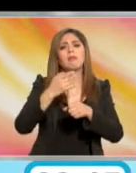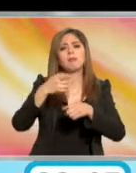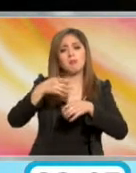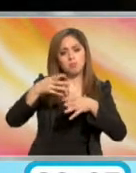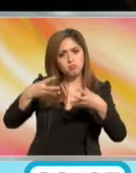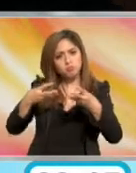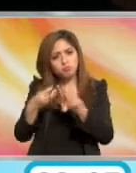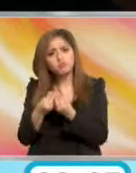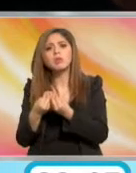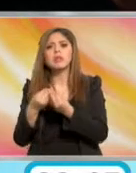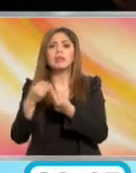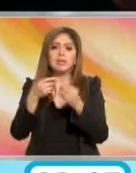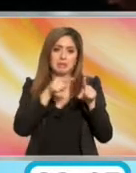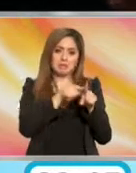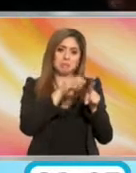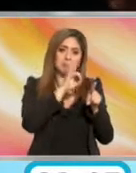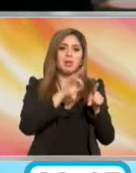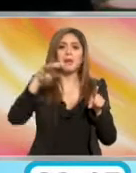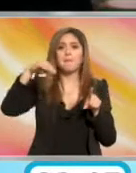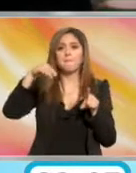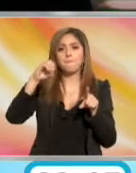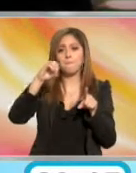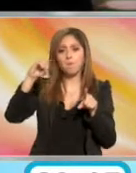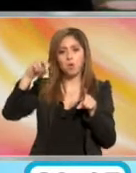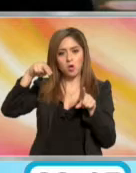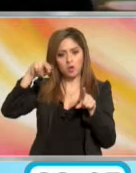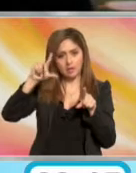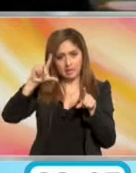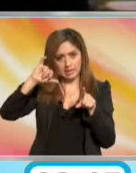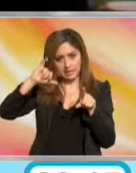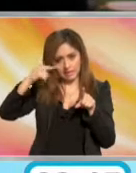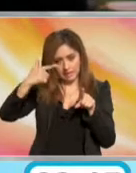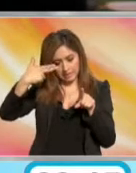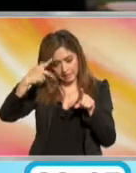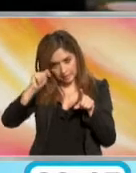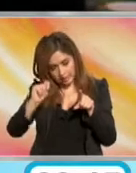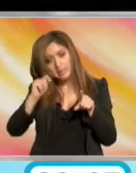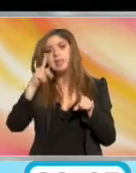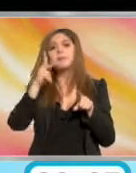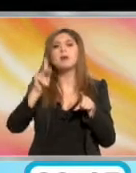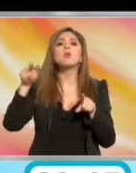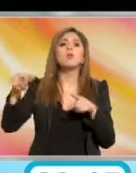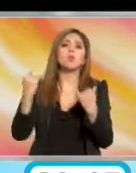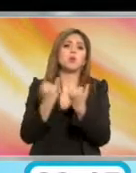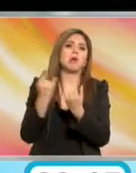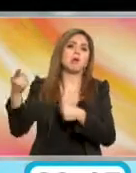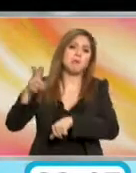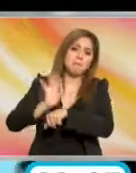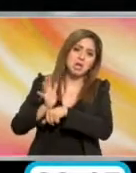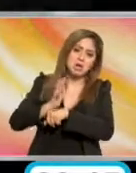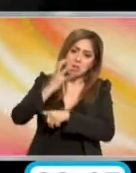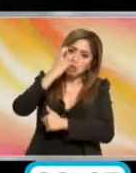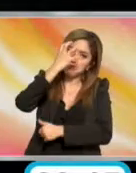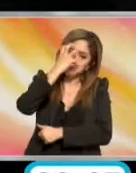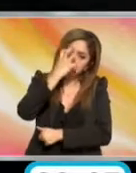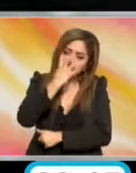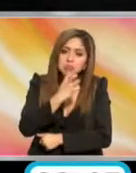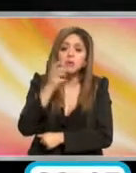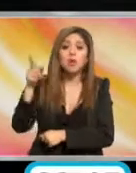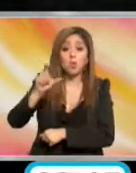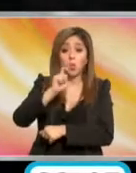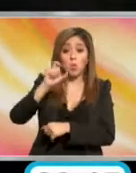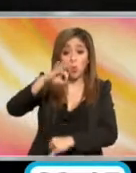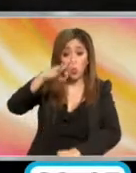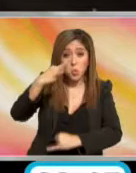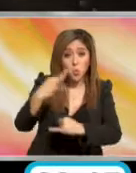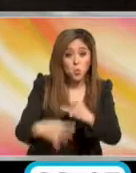a Moonlight. Explora más sentimientos un poco más joviales, aunque la película en sí también es triste. Tampoco es un final